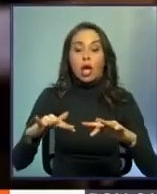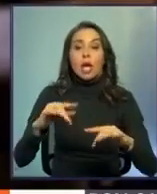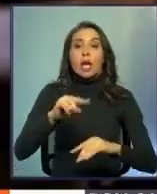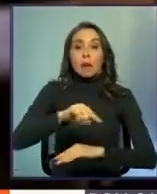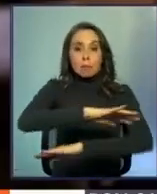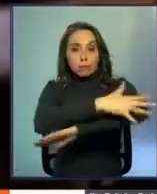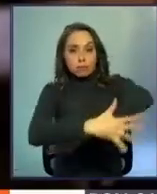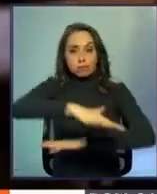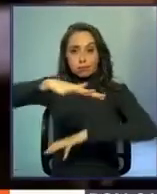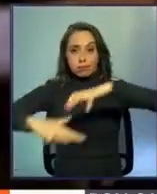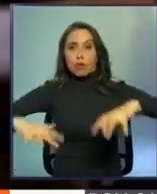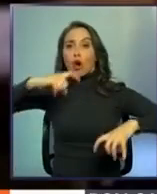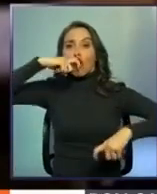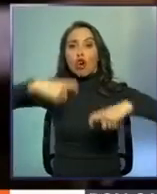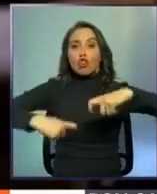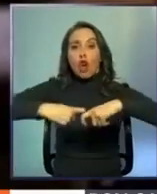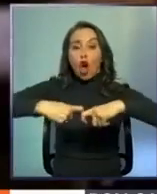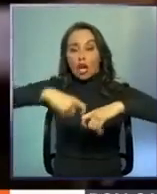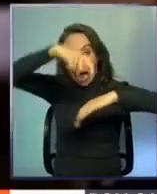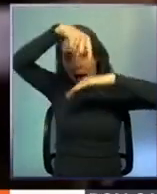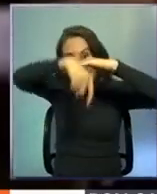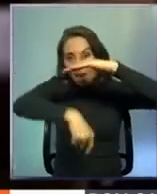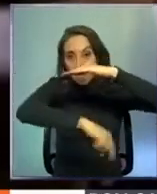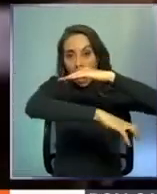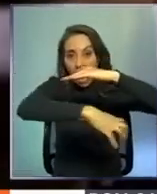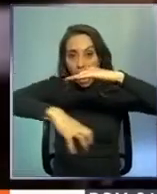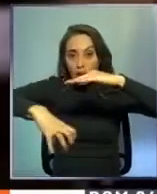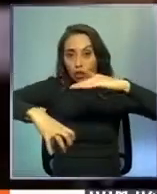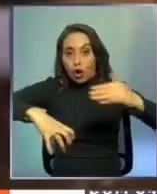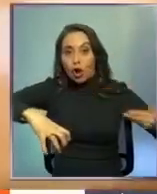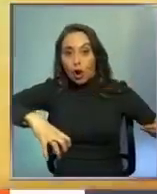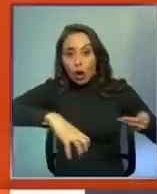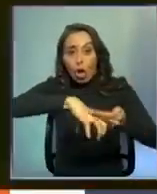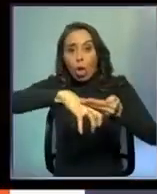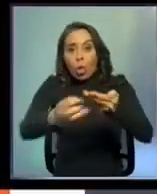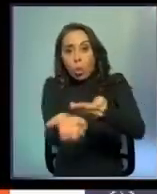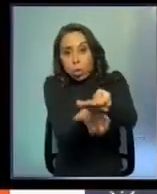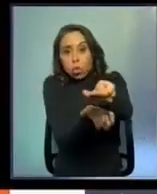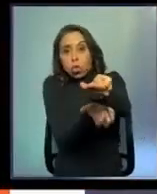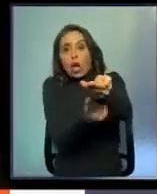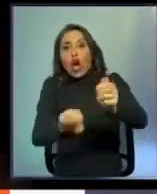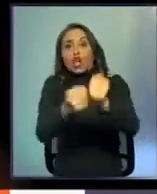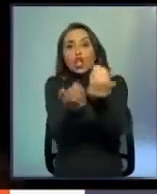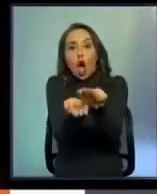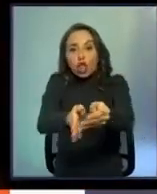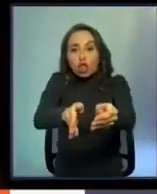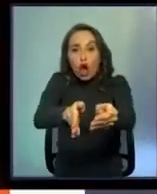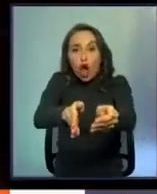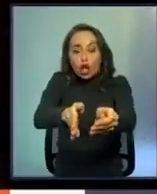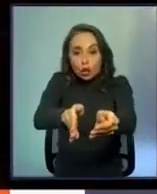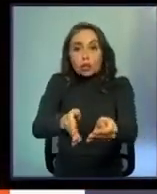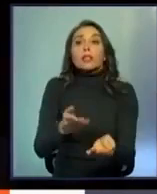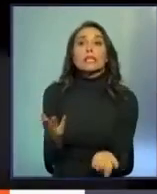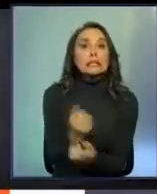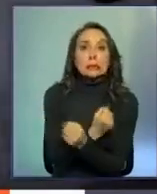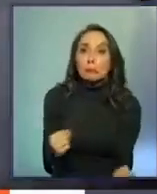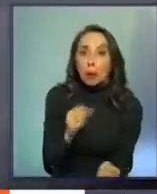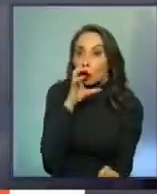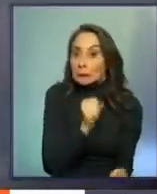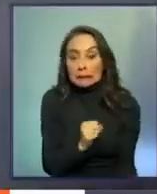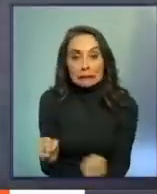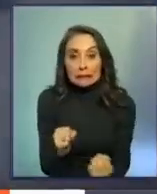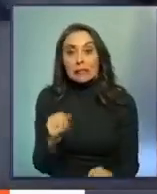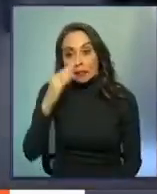playa, rocas sumergidas que destrozaban generalmente la quilla de los botes comunes. La situación se hacía insostenible. Los